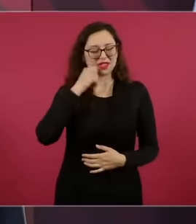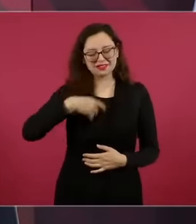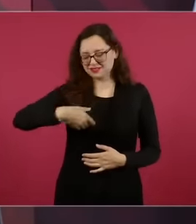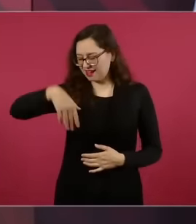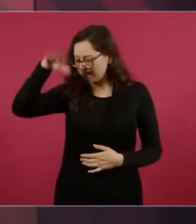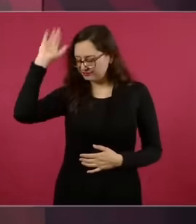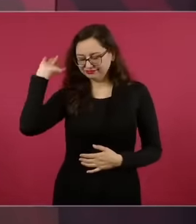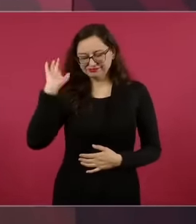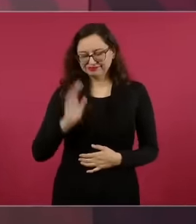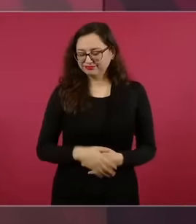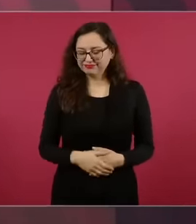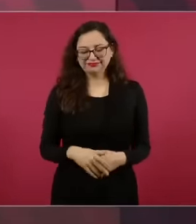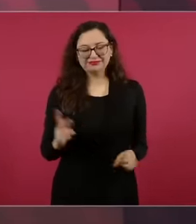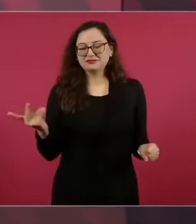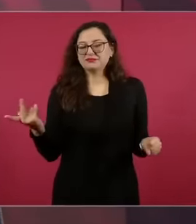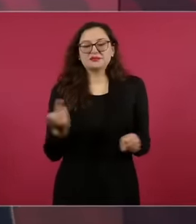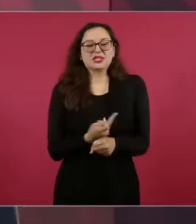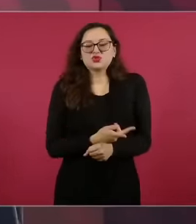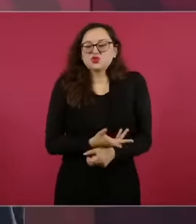Lo que pasó, pasó.